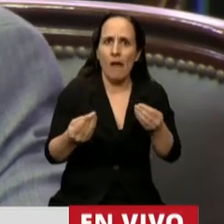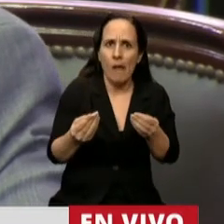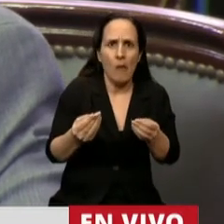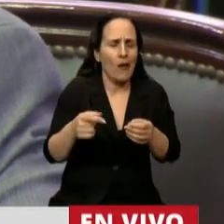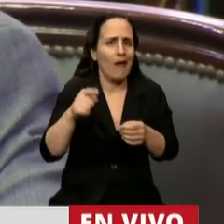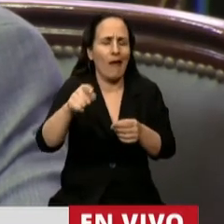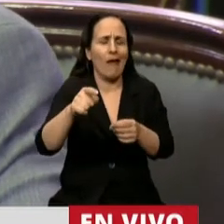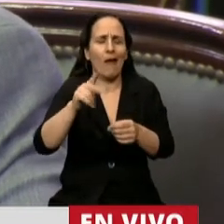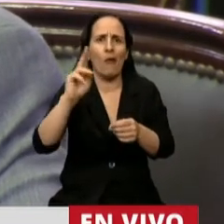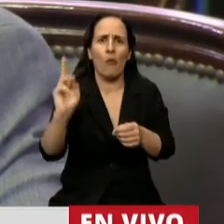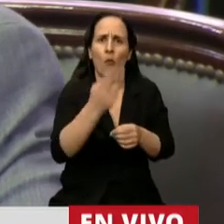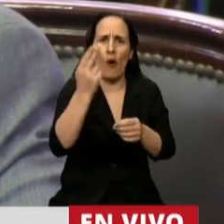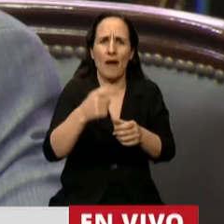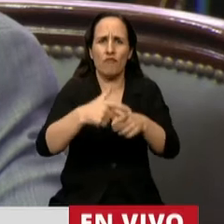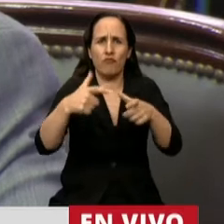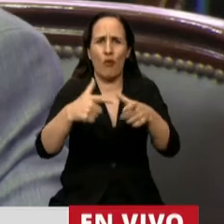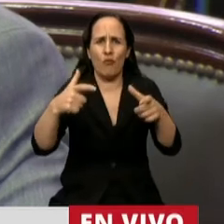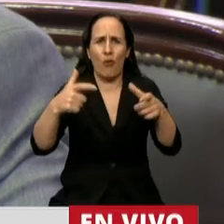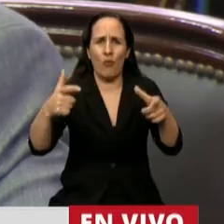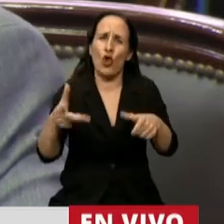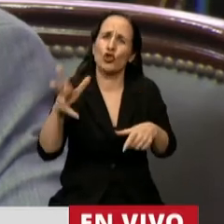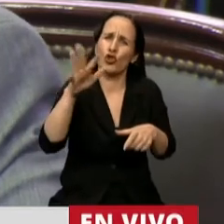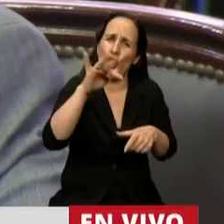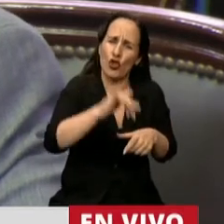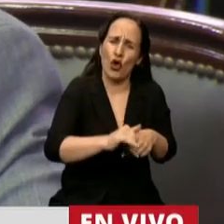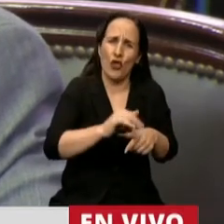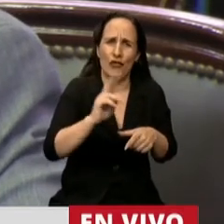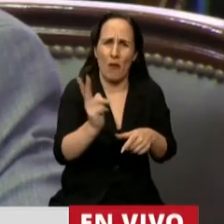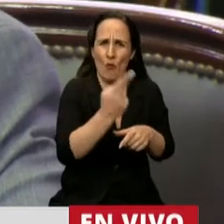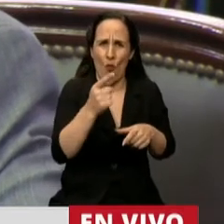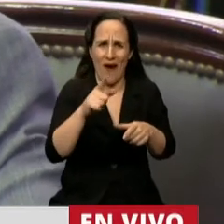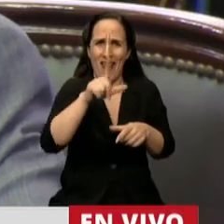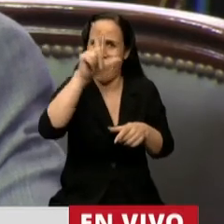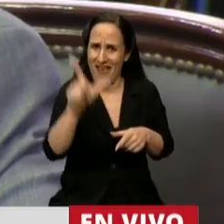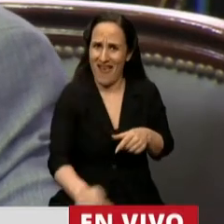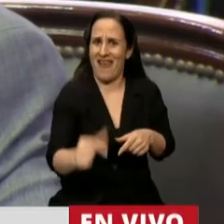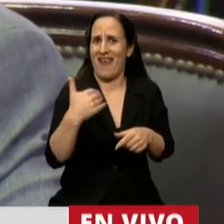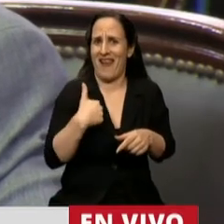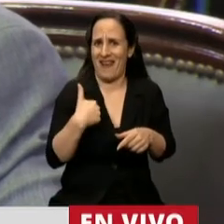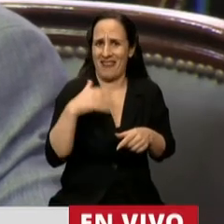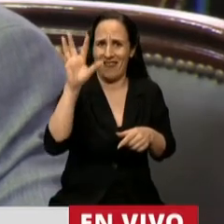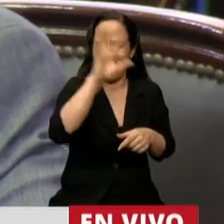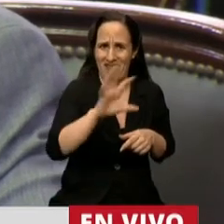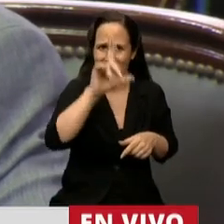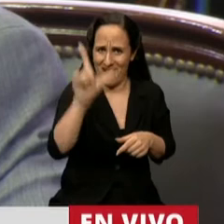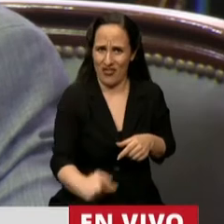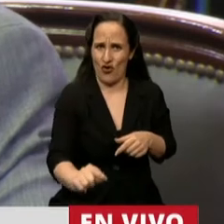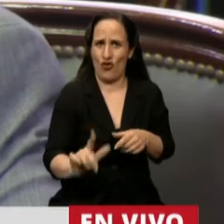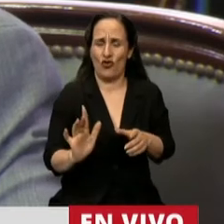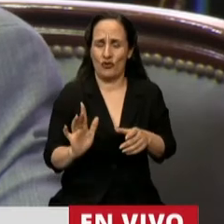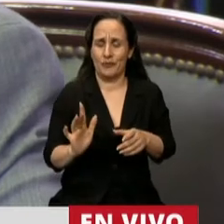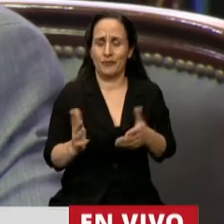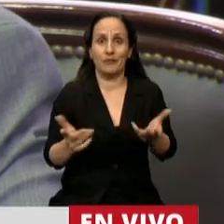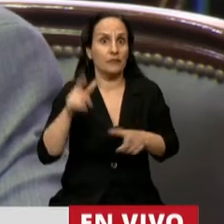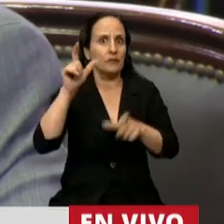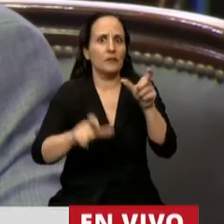de muertes que estamos sufriendo diariamente y ahora sí en todo el territorio nacional, con